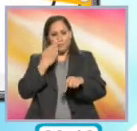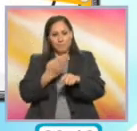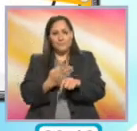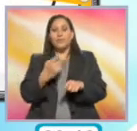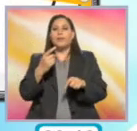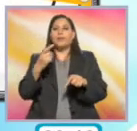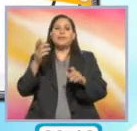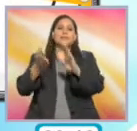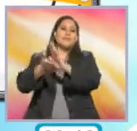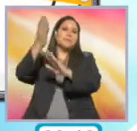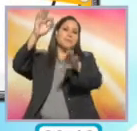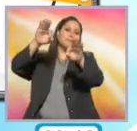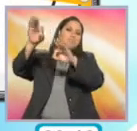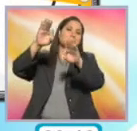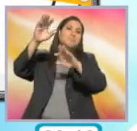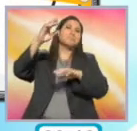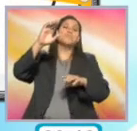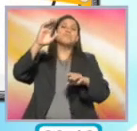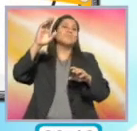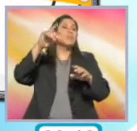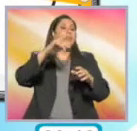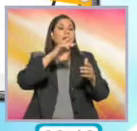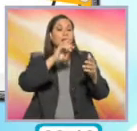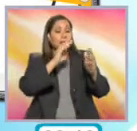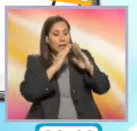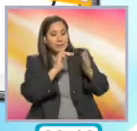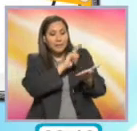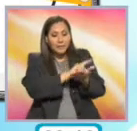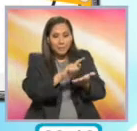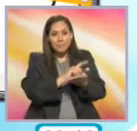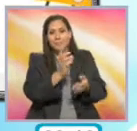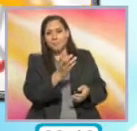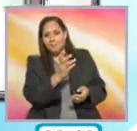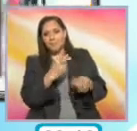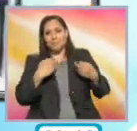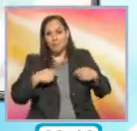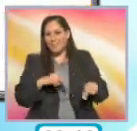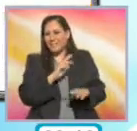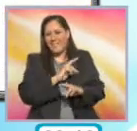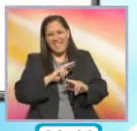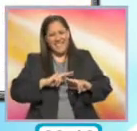me salía a trabajar y yo no participaba en el hogar, pero en ninguna